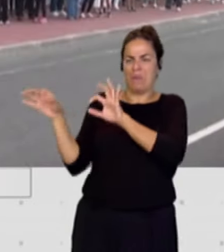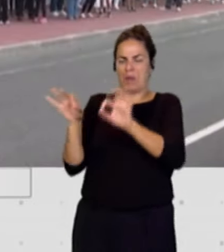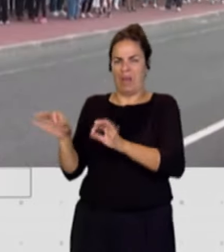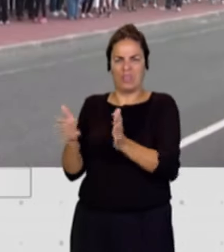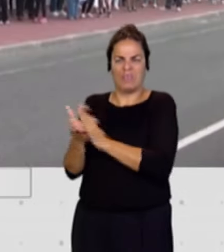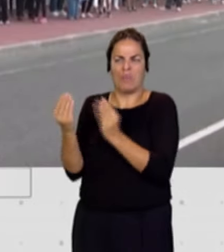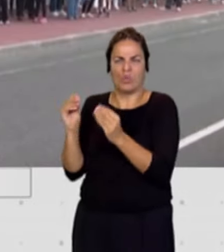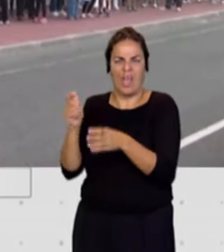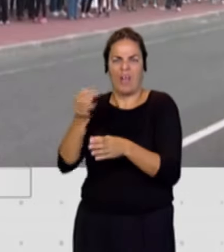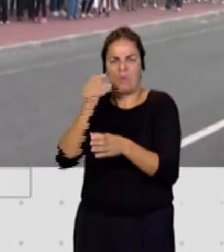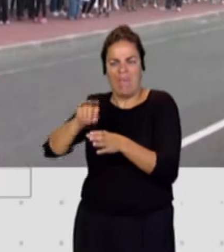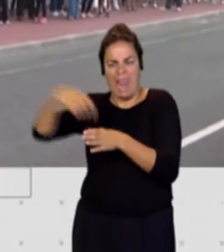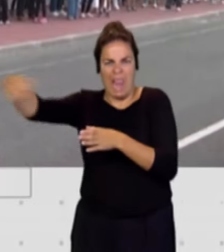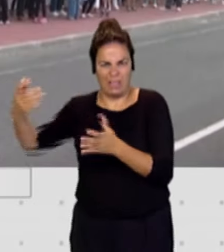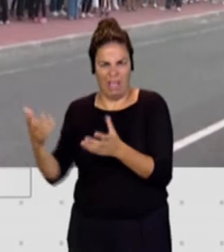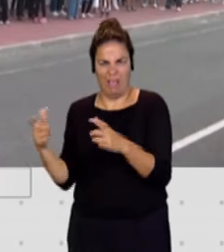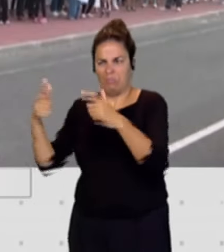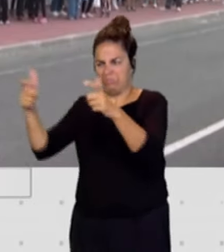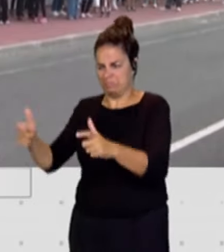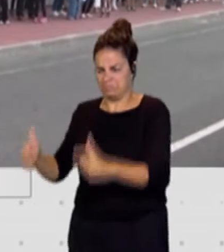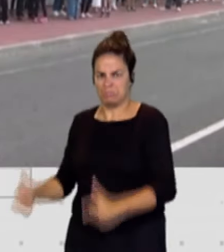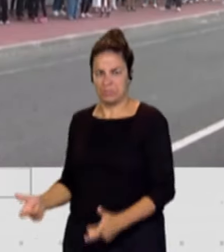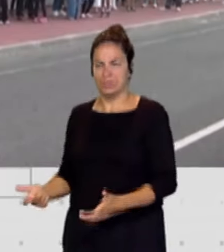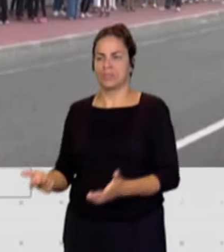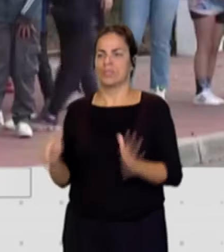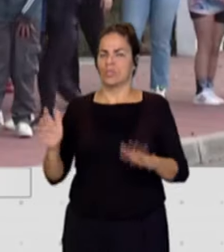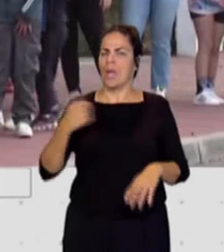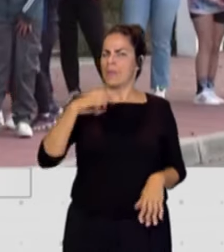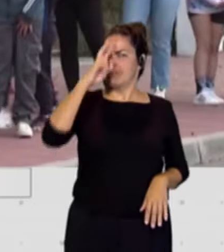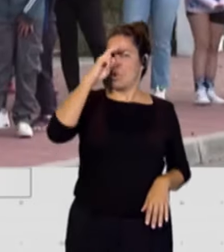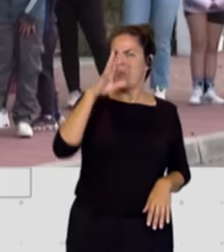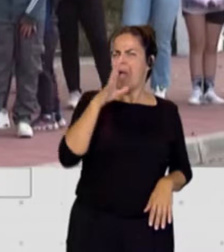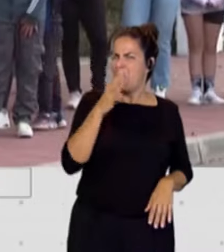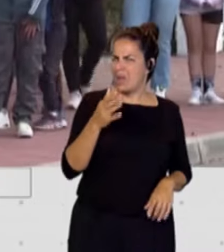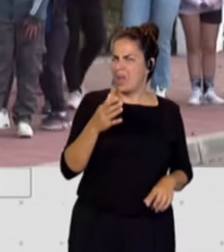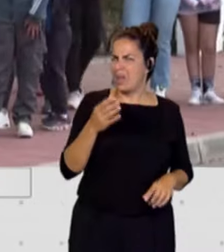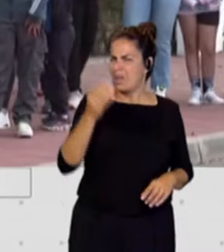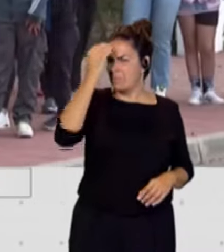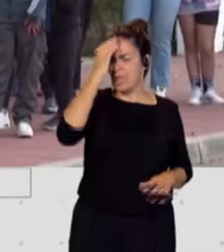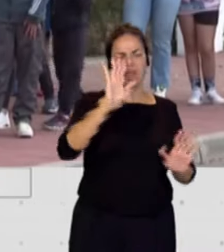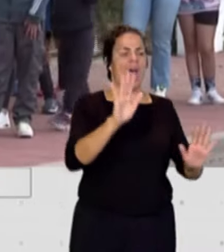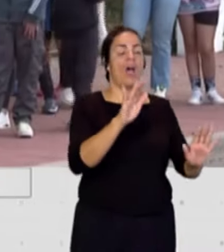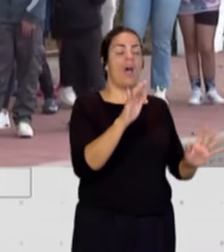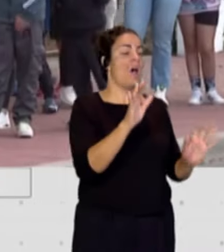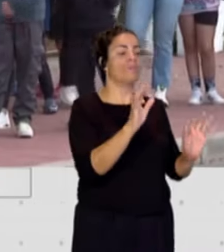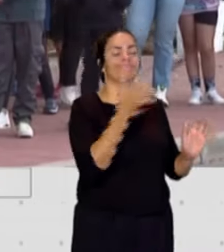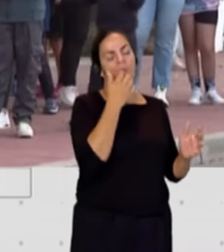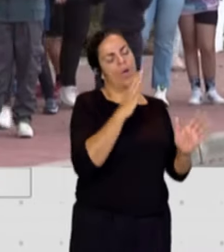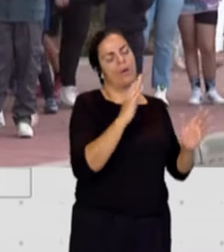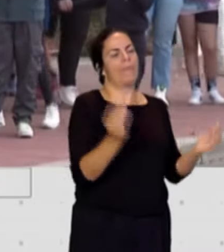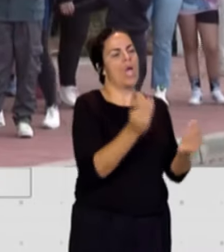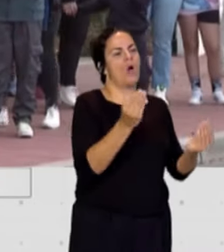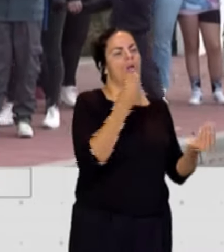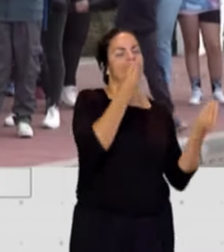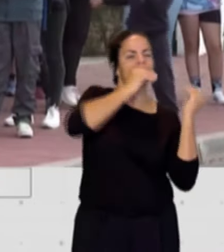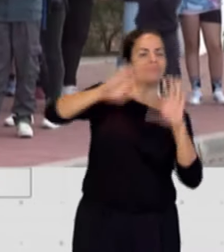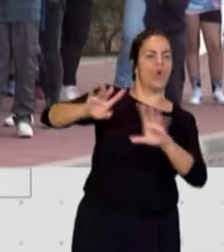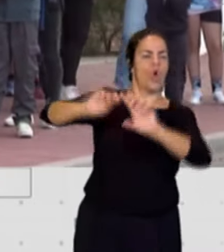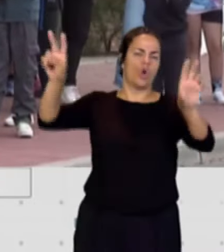situación es que fuera una estrategia esta para decir bueno no se preocupen que ahora les vamos a a a dar Esto se lo vamos a dar a una empresa concesionaria porque yo creo que estos